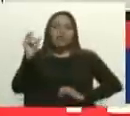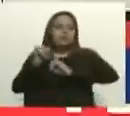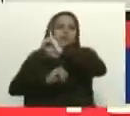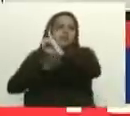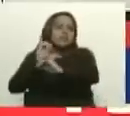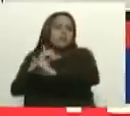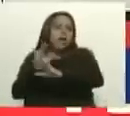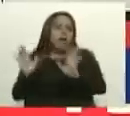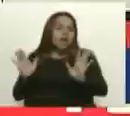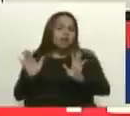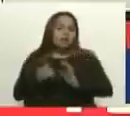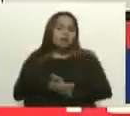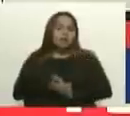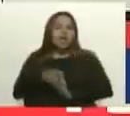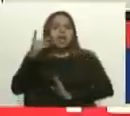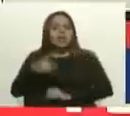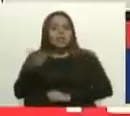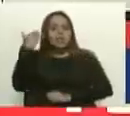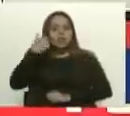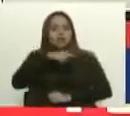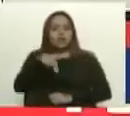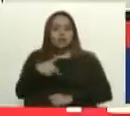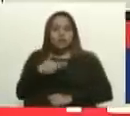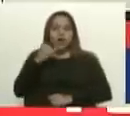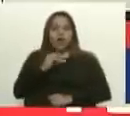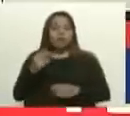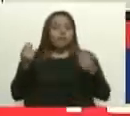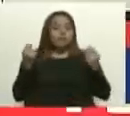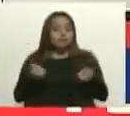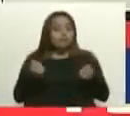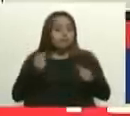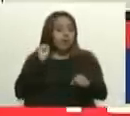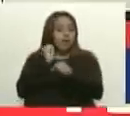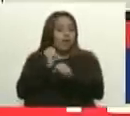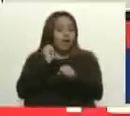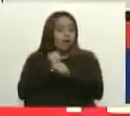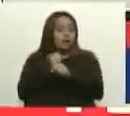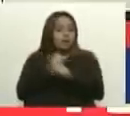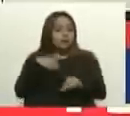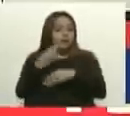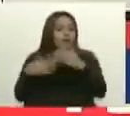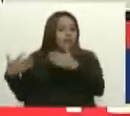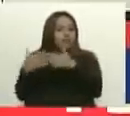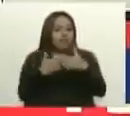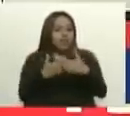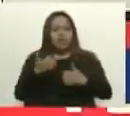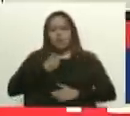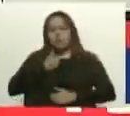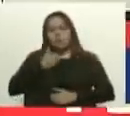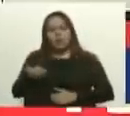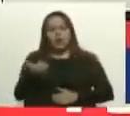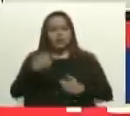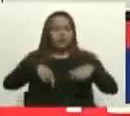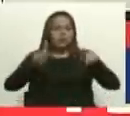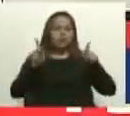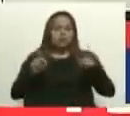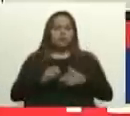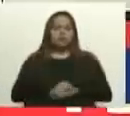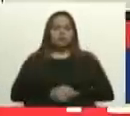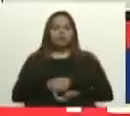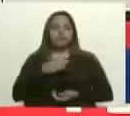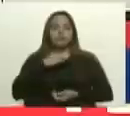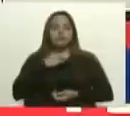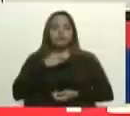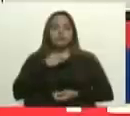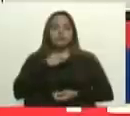extranjero, debe saber que nosotros nos estamos preparando para dar la batalla en cualquier frente. Y